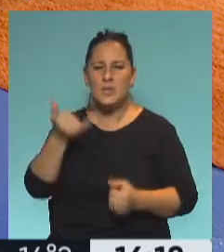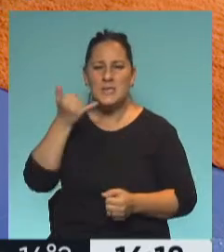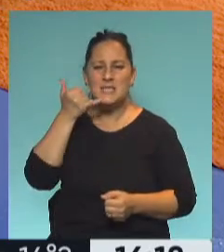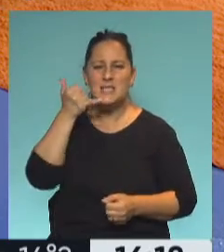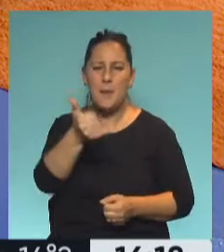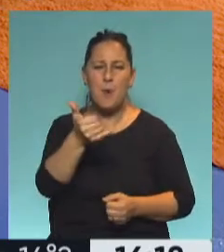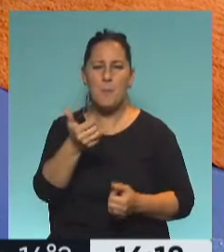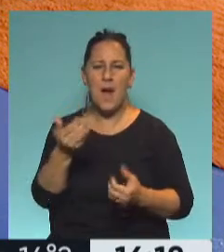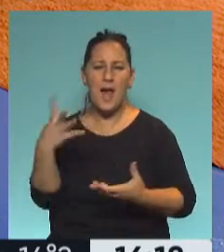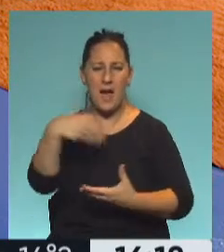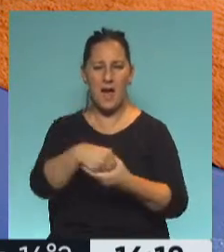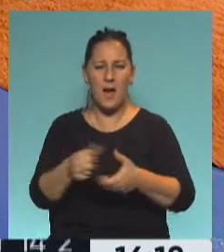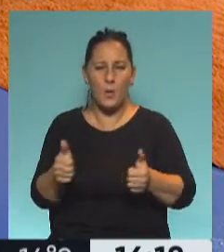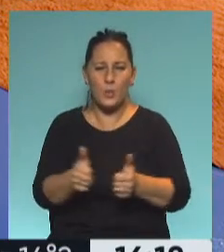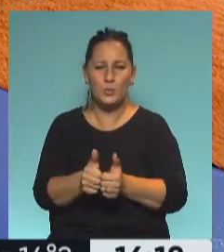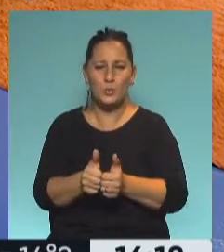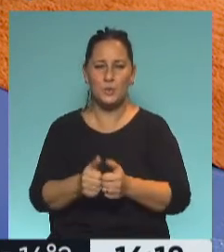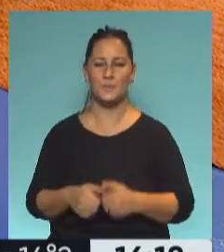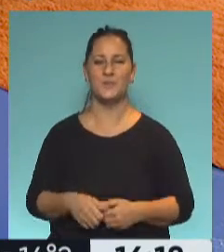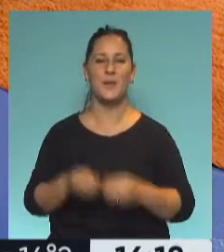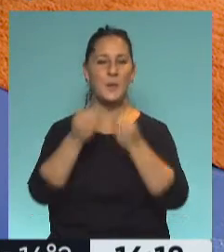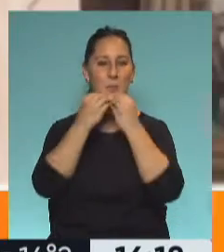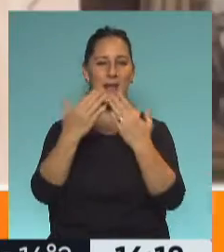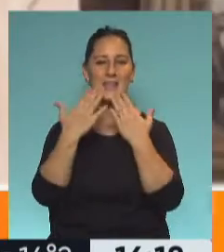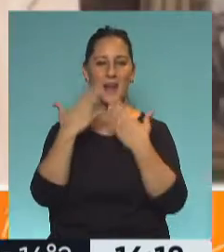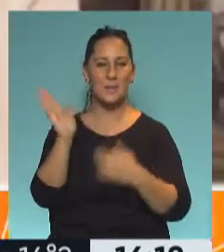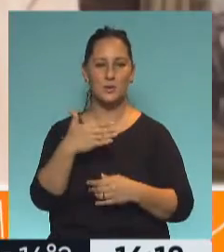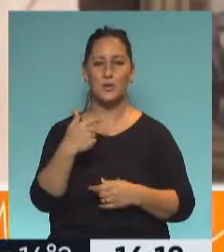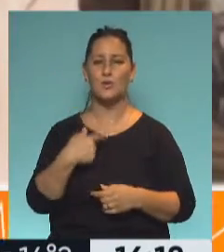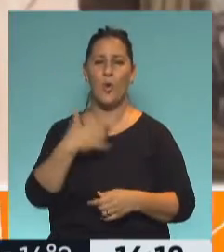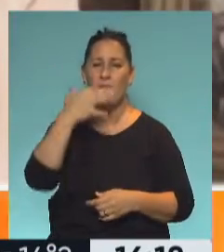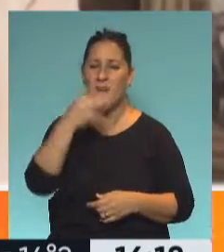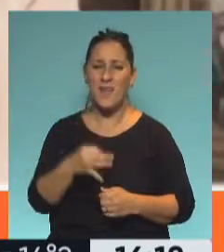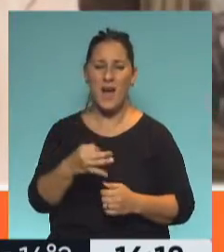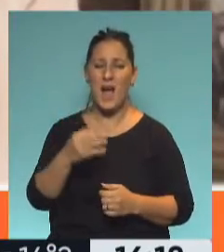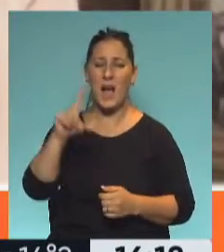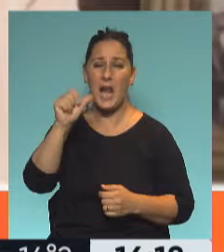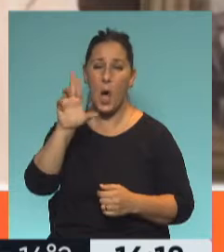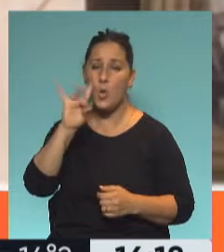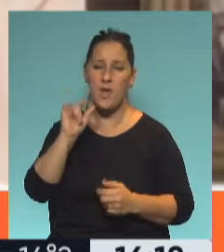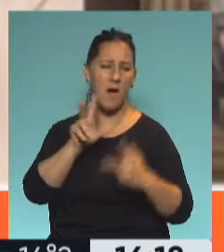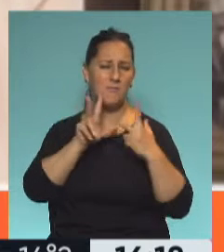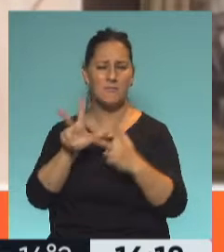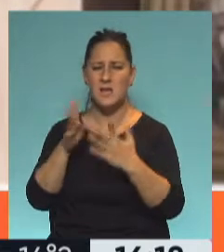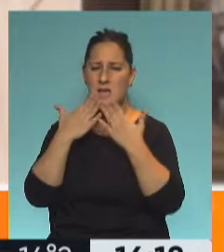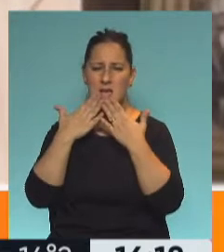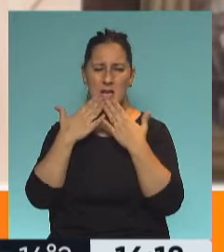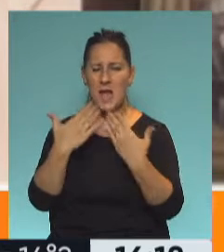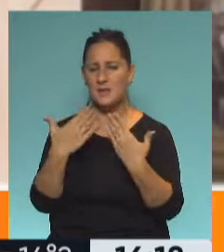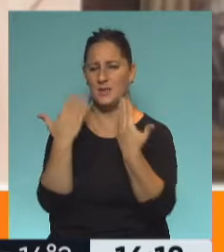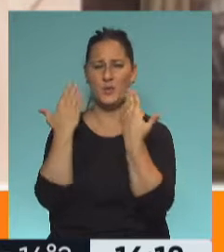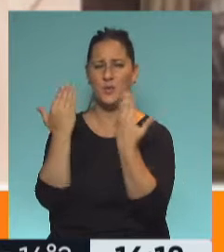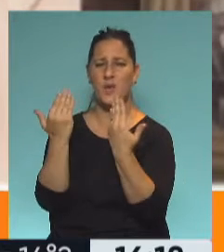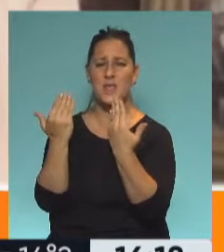fue? Bueno, muy buenas tardes para todos, chicos. La verdad que yo estoy muy agradecido a Claudia y, bueno, la felicito desde este